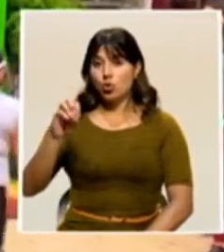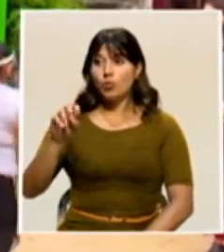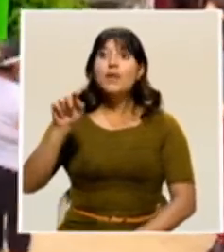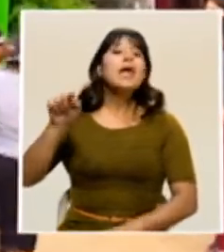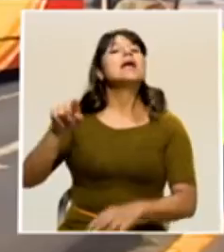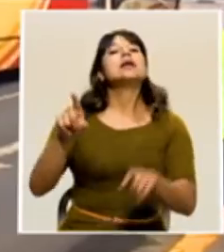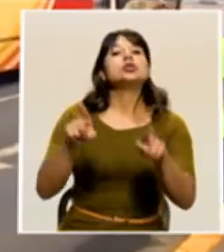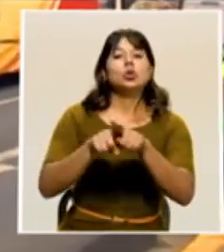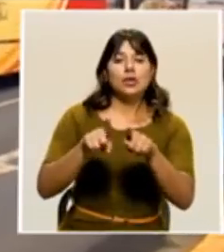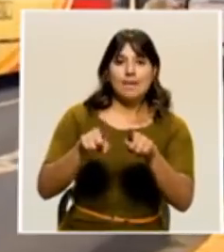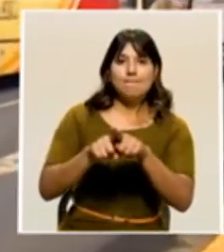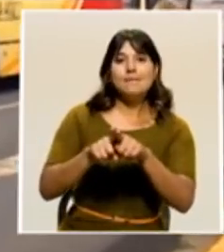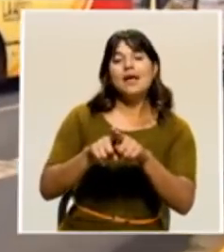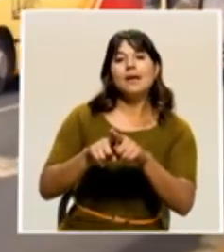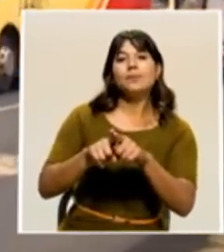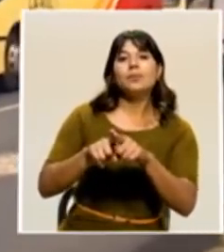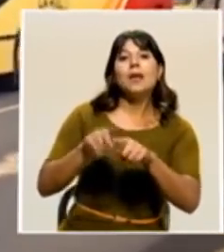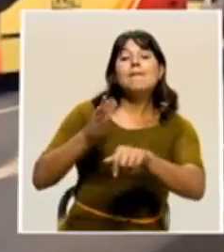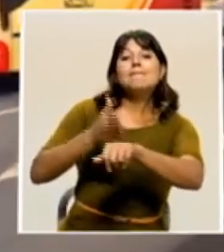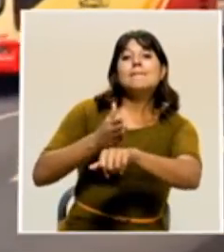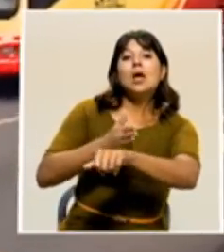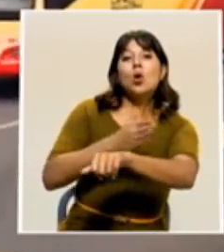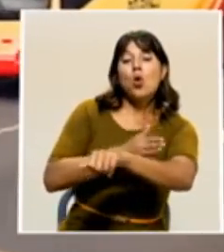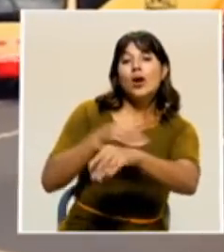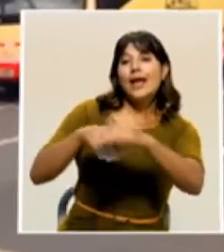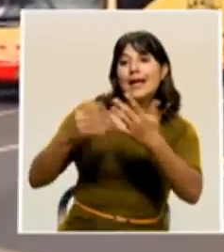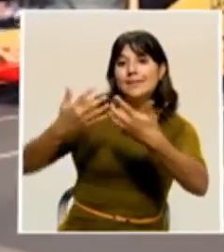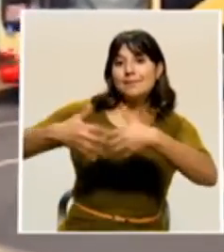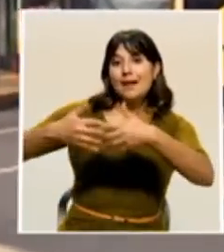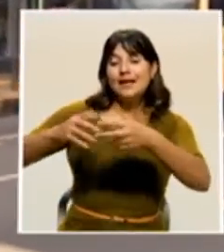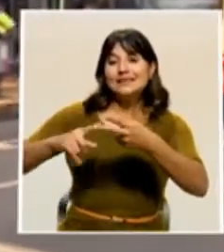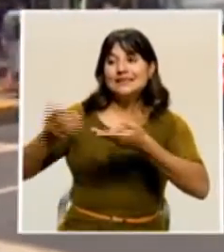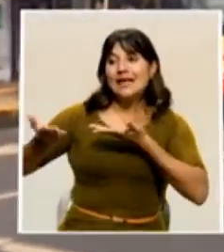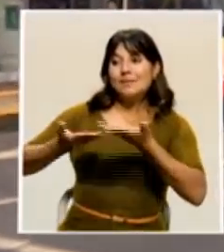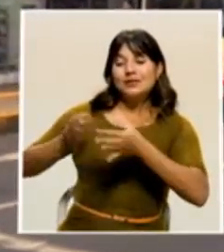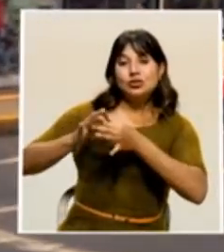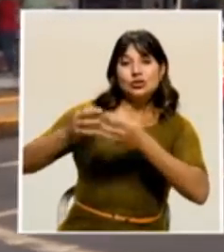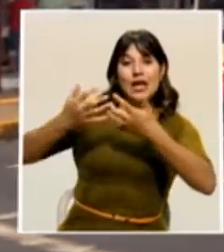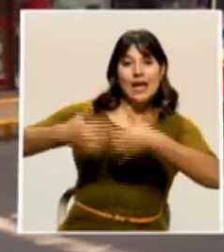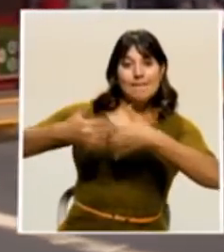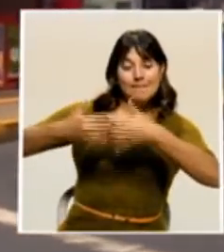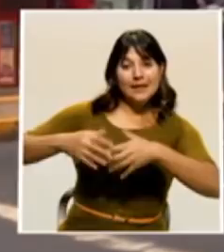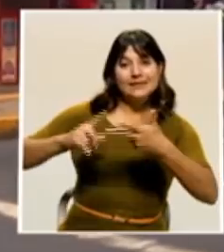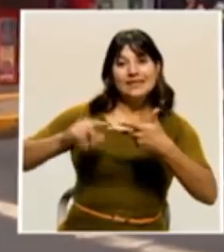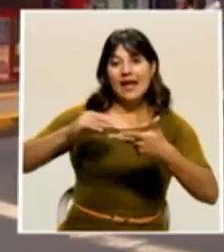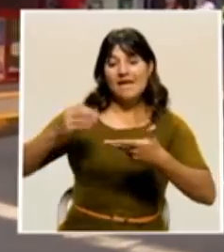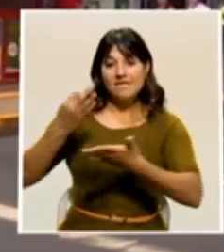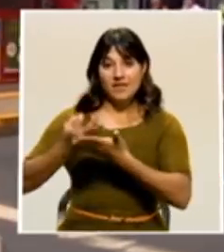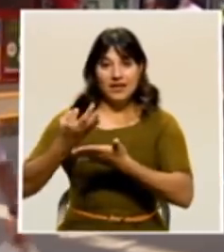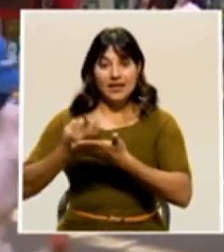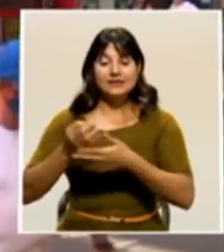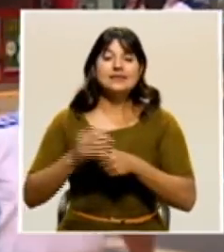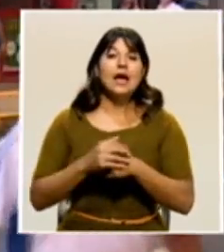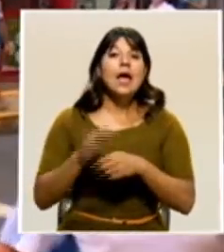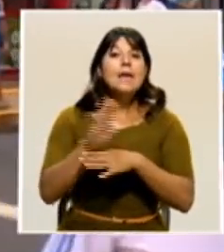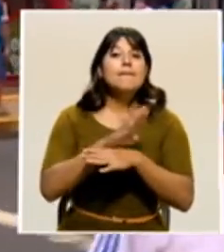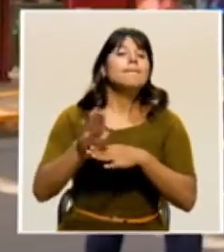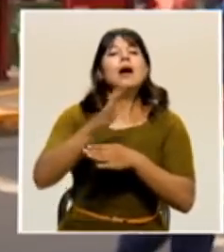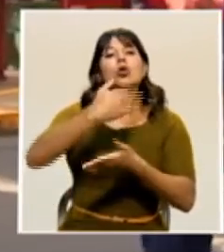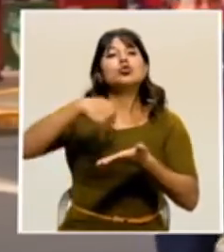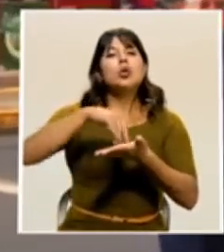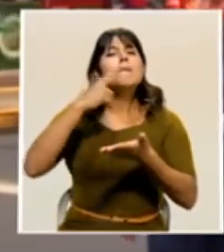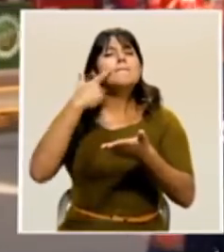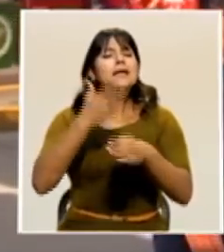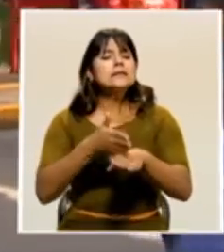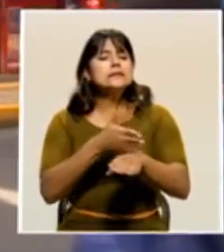en una menor caída en manufactura, servicios empresariales e intermediación financiera. El Banco Central prevé un crecimiento